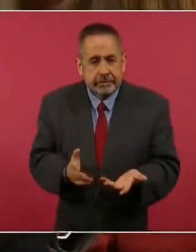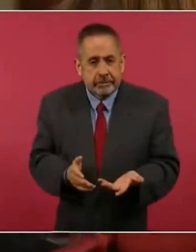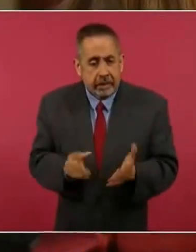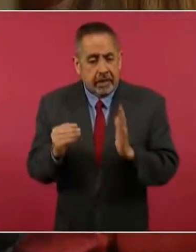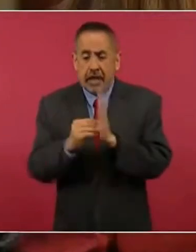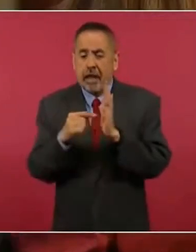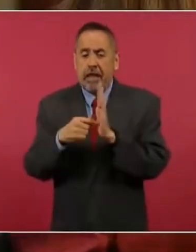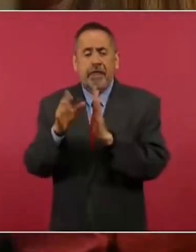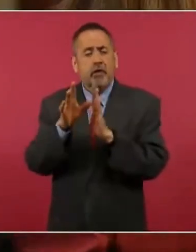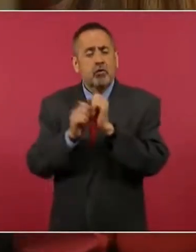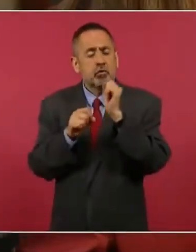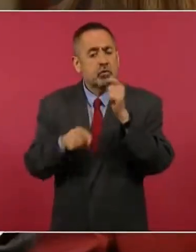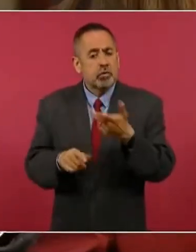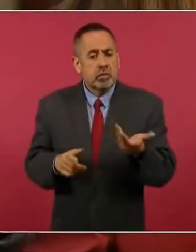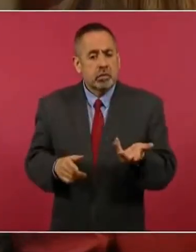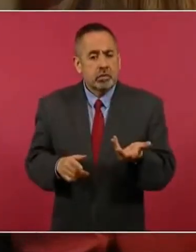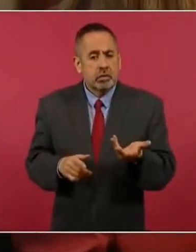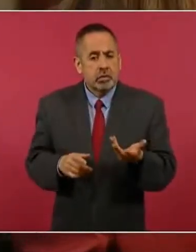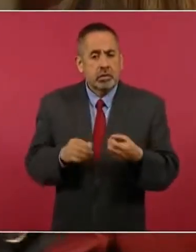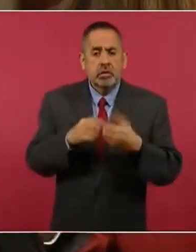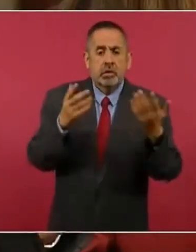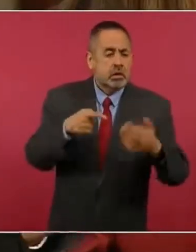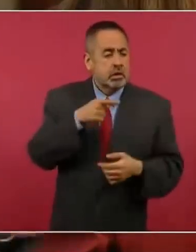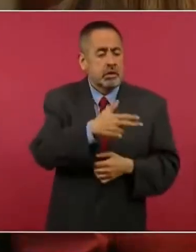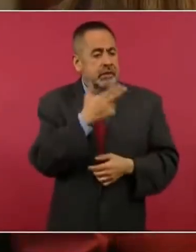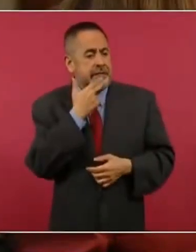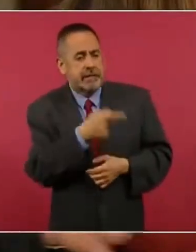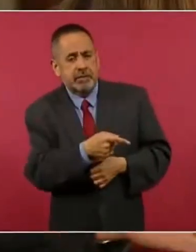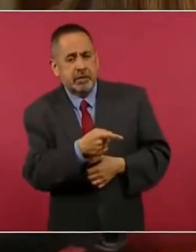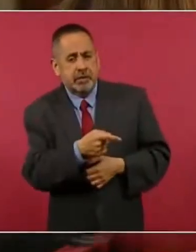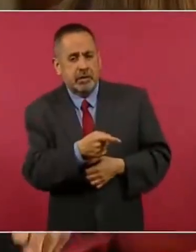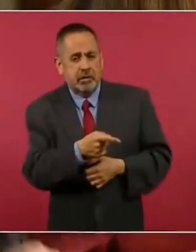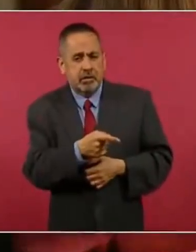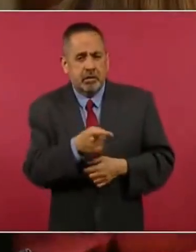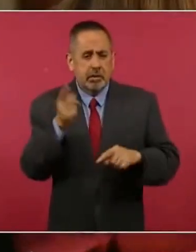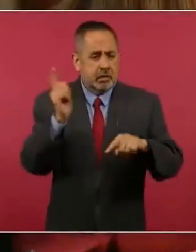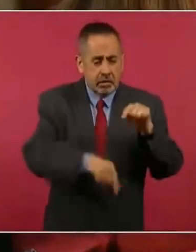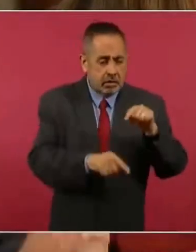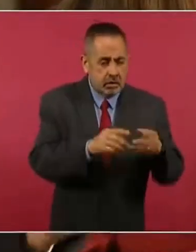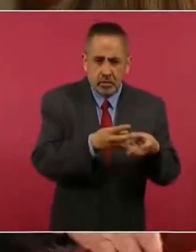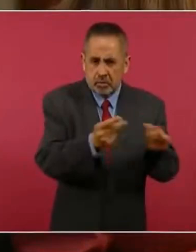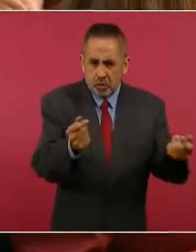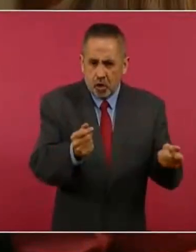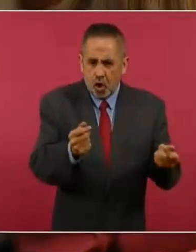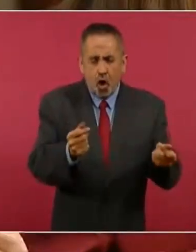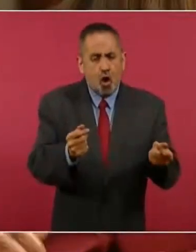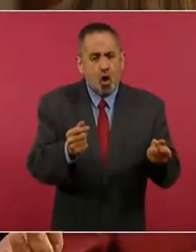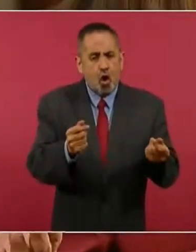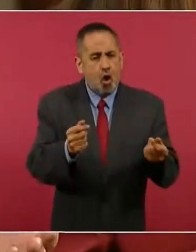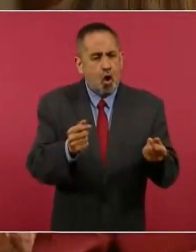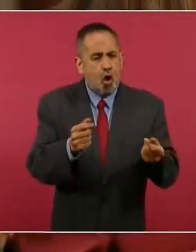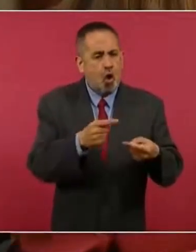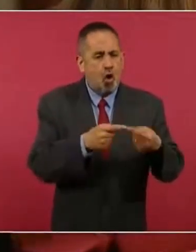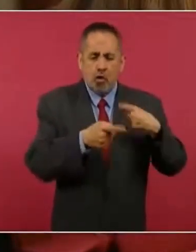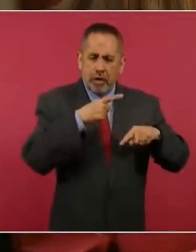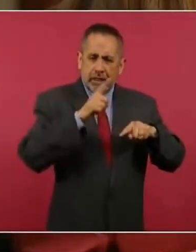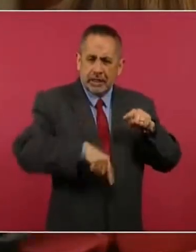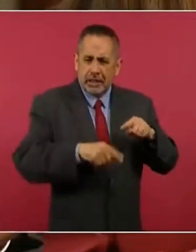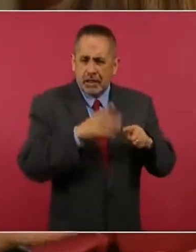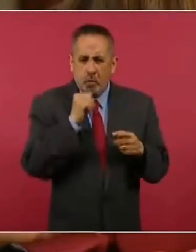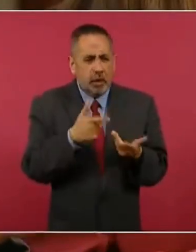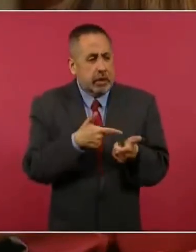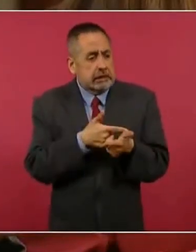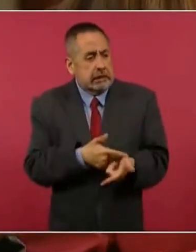la Constitución, y tampoco hay una posición clara de decir no sirve, eliminémoslo o vamos a echar marcha atrás.